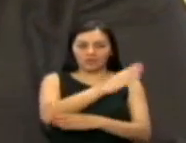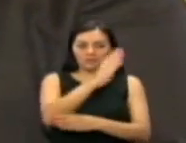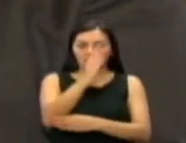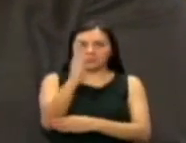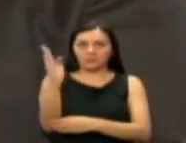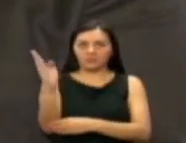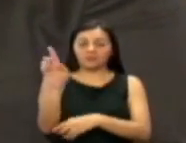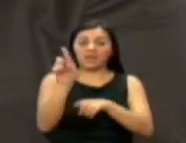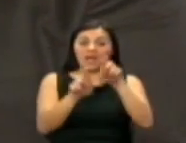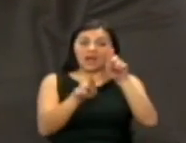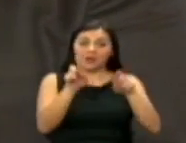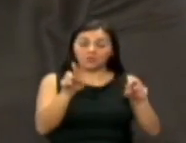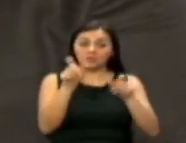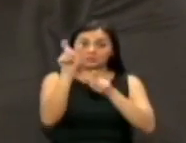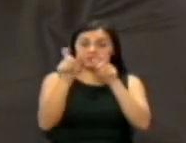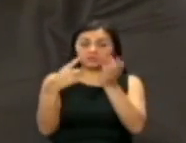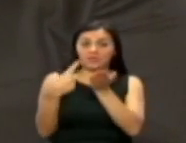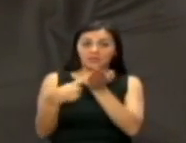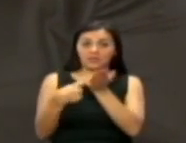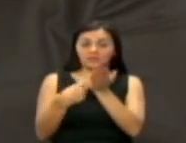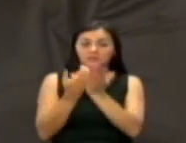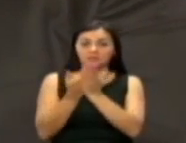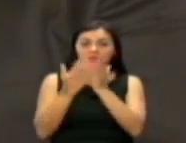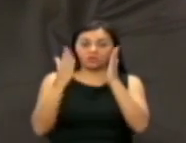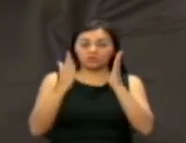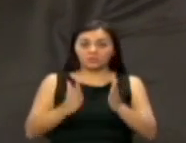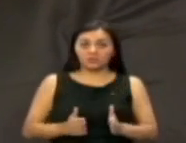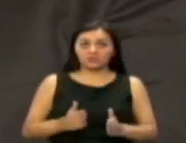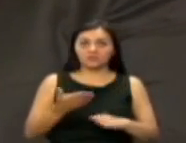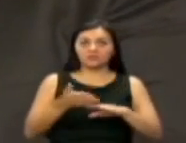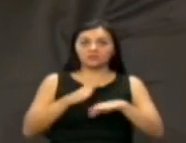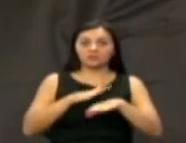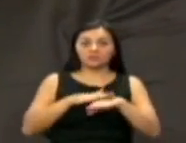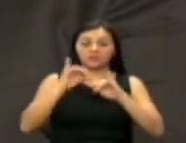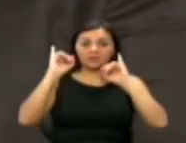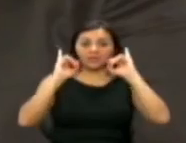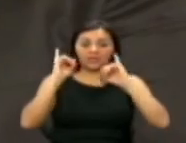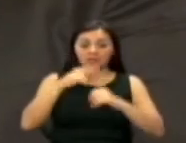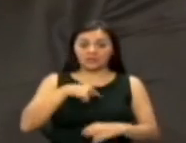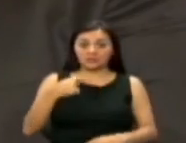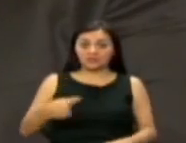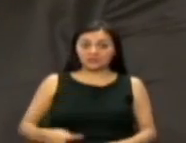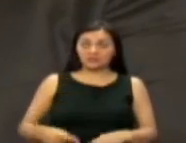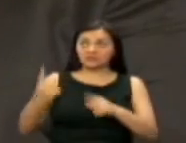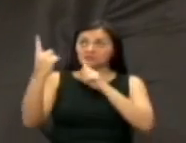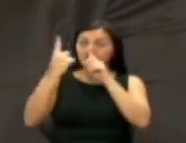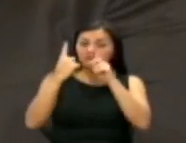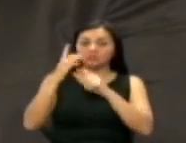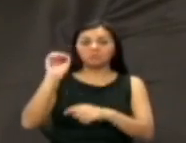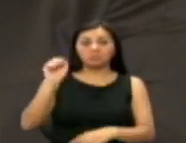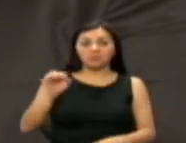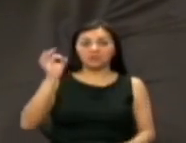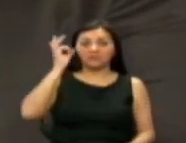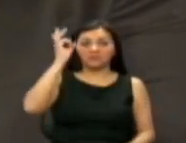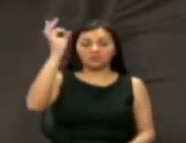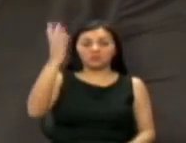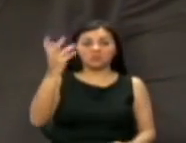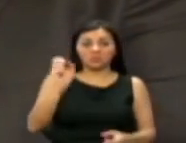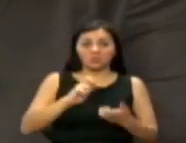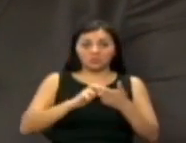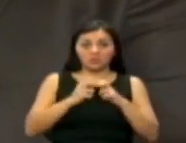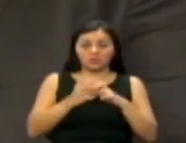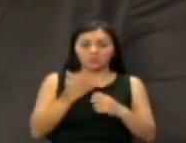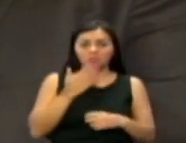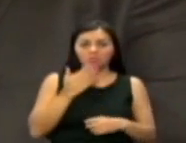analistas, sin embargo, señalan que esta utilización con Tailandia y con China puede de alguna manera generar a un futuro problemas al